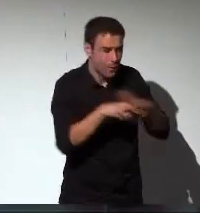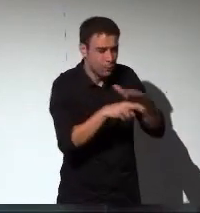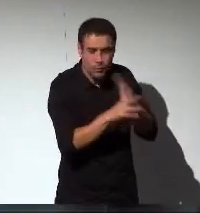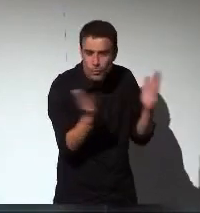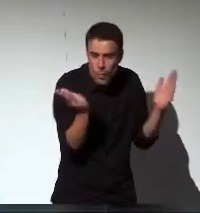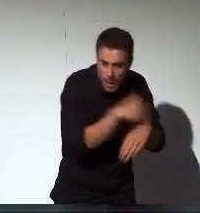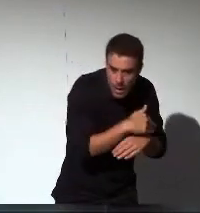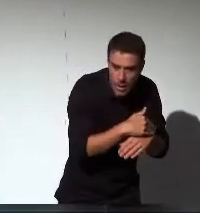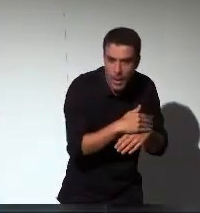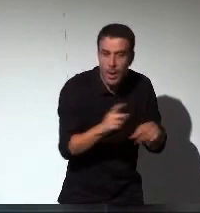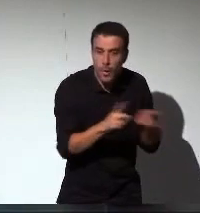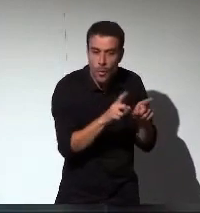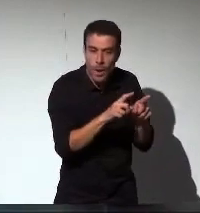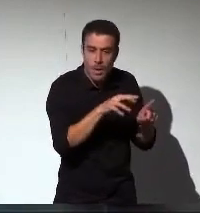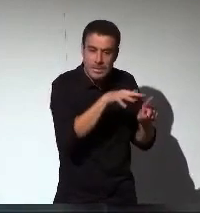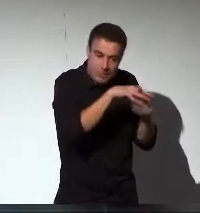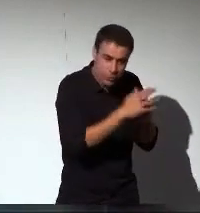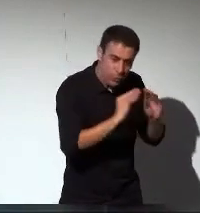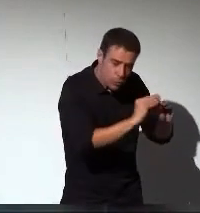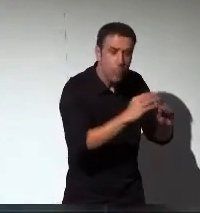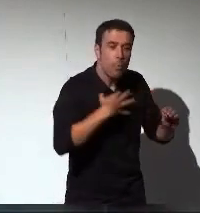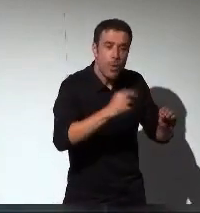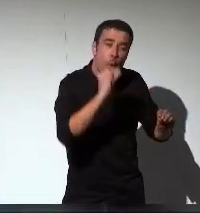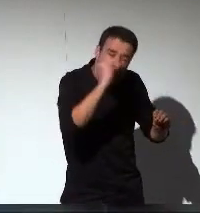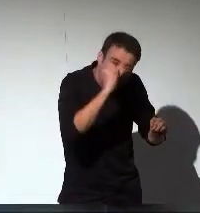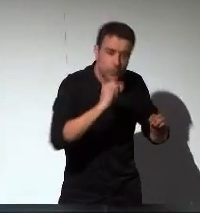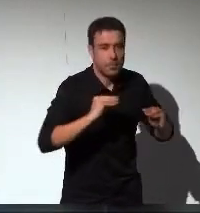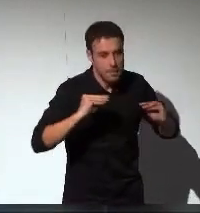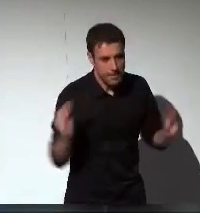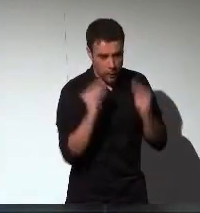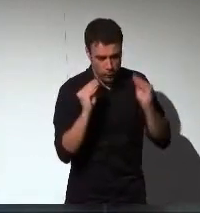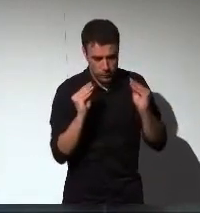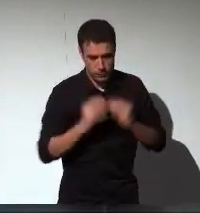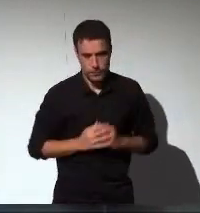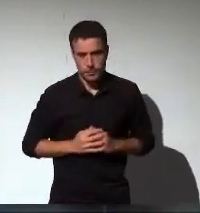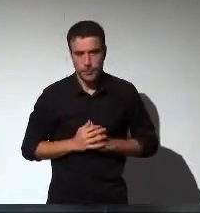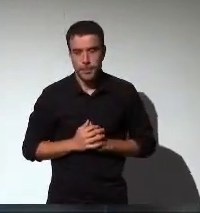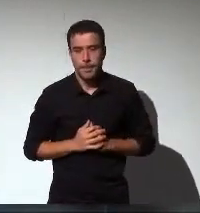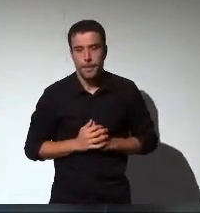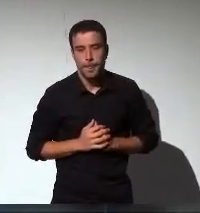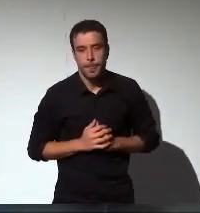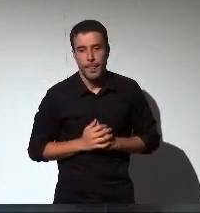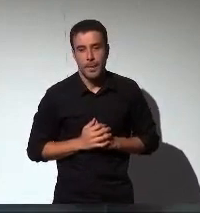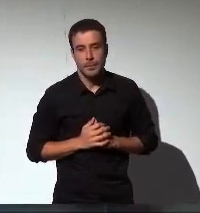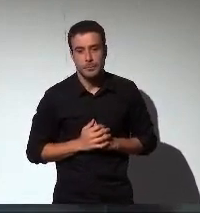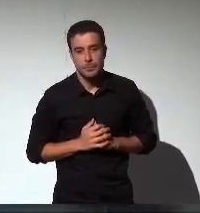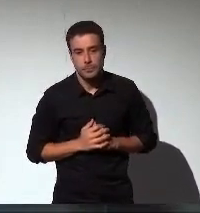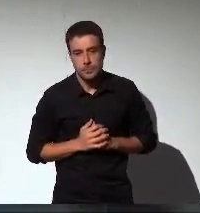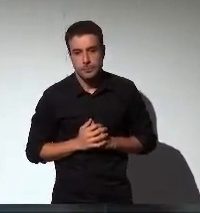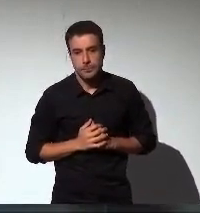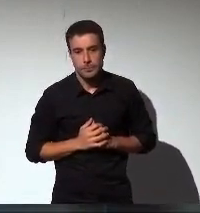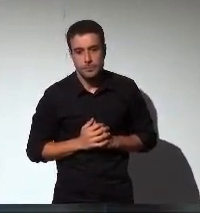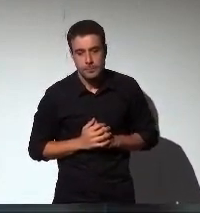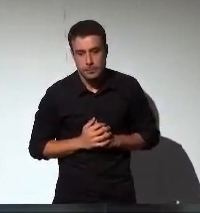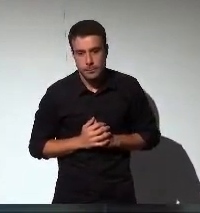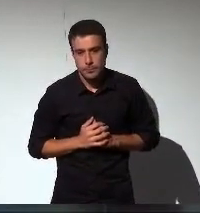recursos, lo puedan pasar un poco mejor. Cosa distinta a otras tareas